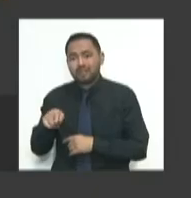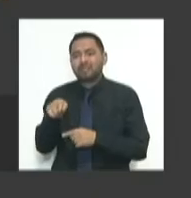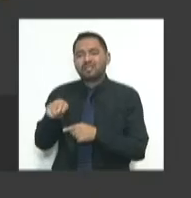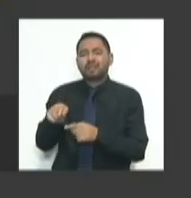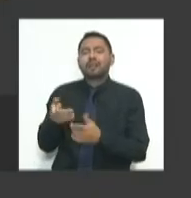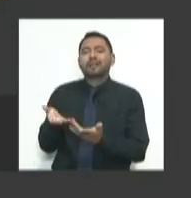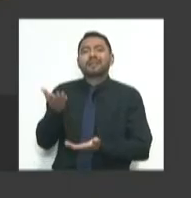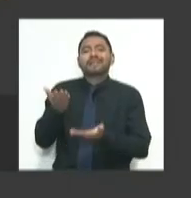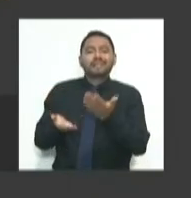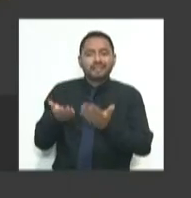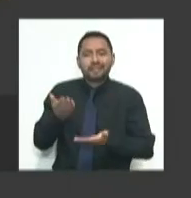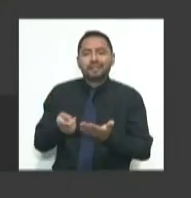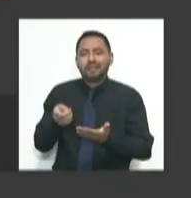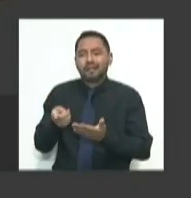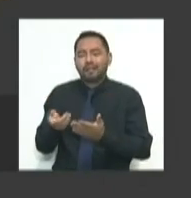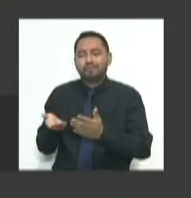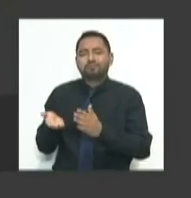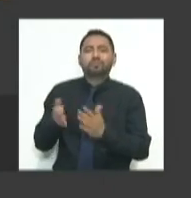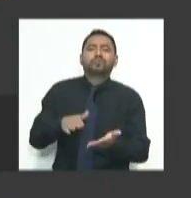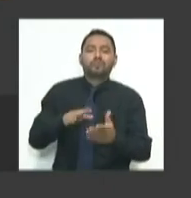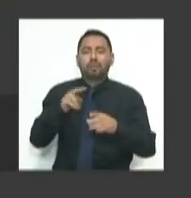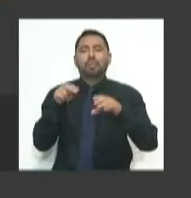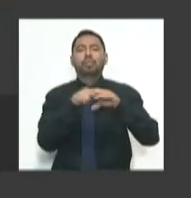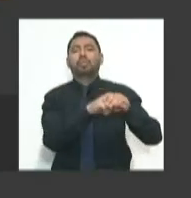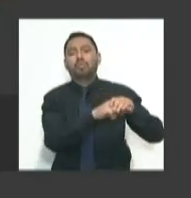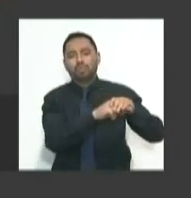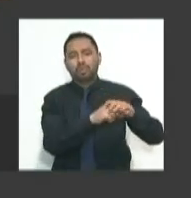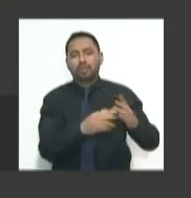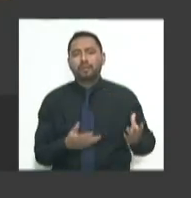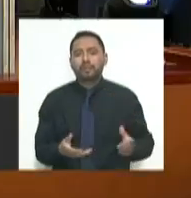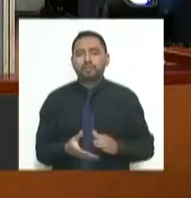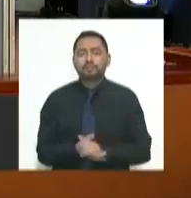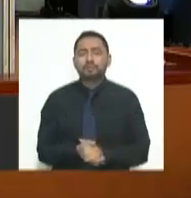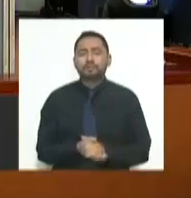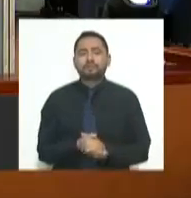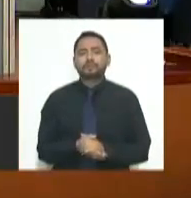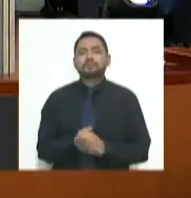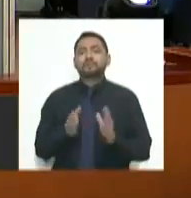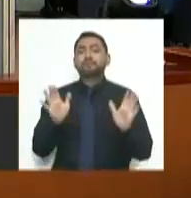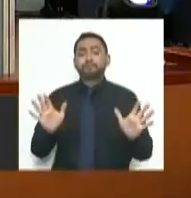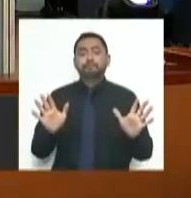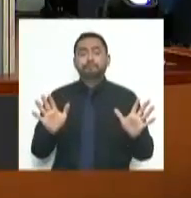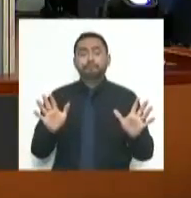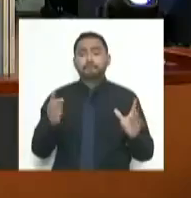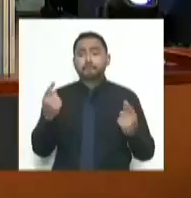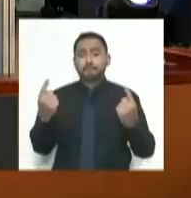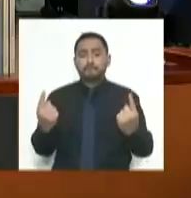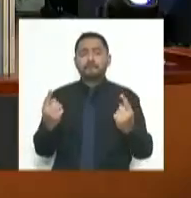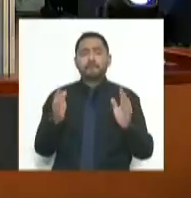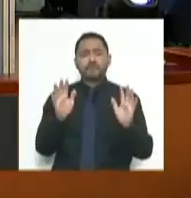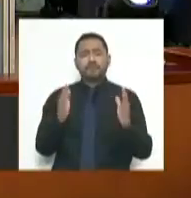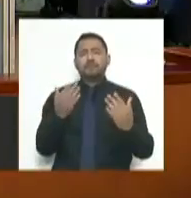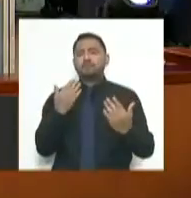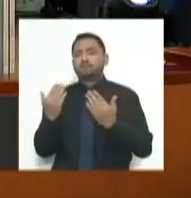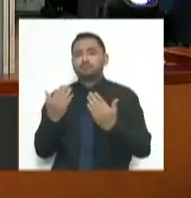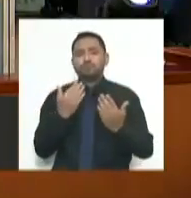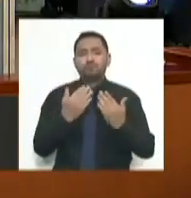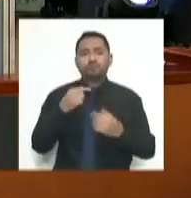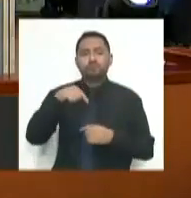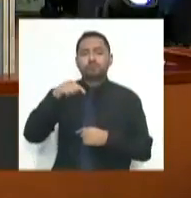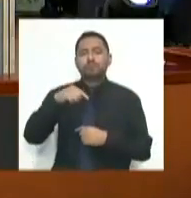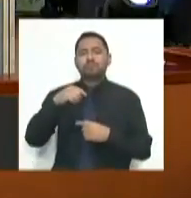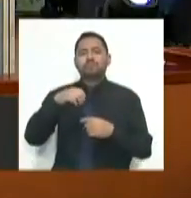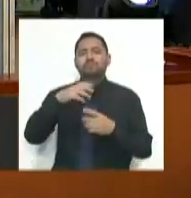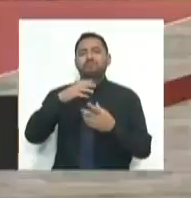cuando dice que lo que está en juego es el modelo económico y la seguridad y reforzar nuestra